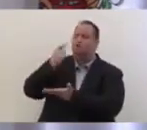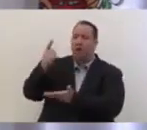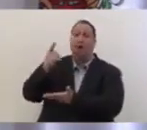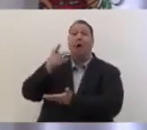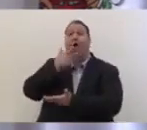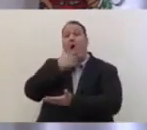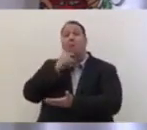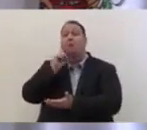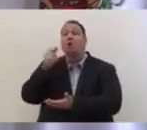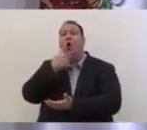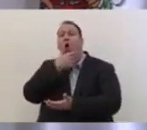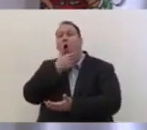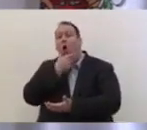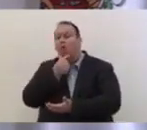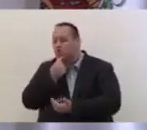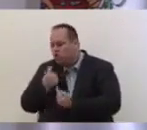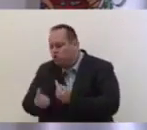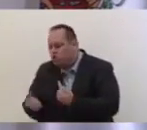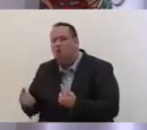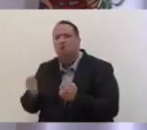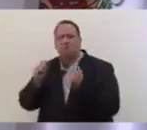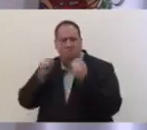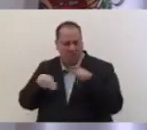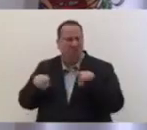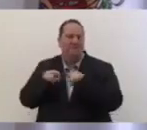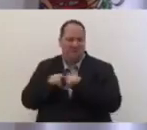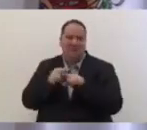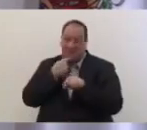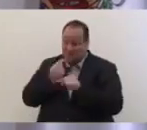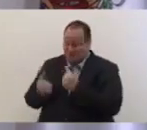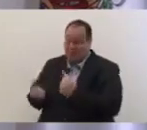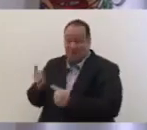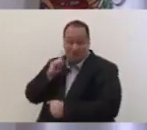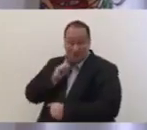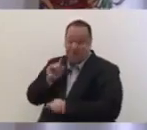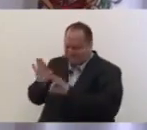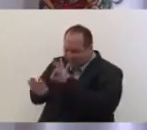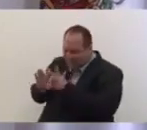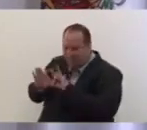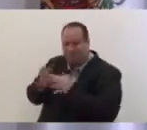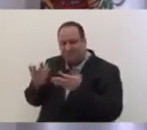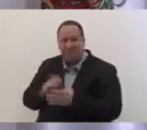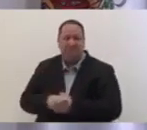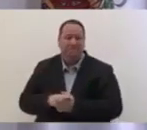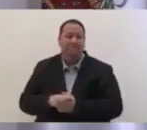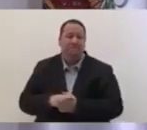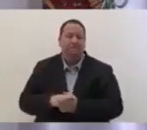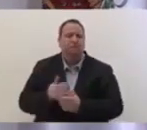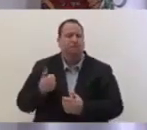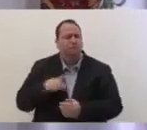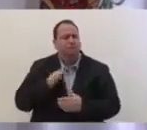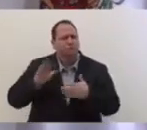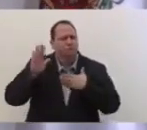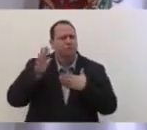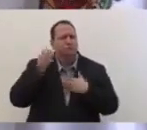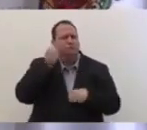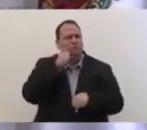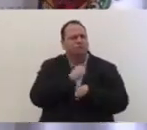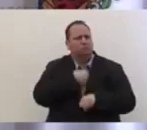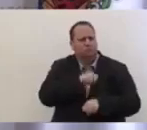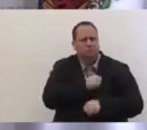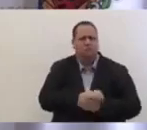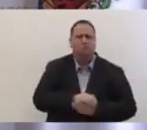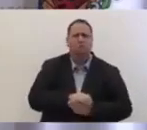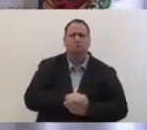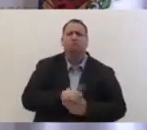pacientes, pacientitos, pacientitas, porque también atendemos a niños y niñas, que el compromiso de la Secretaría de Salud